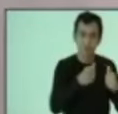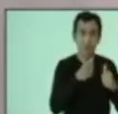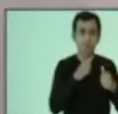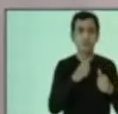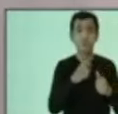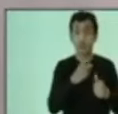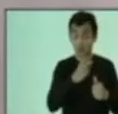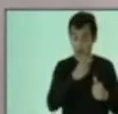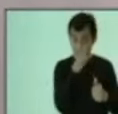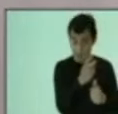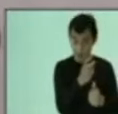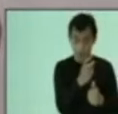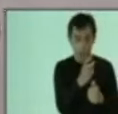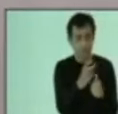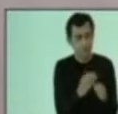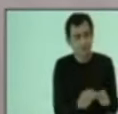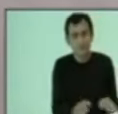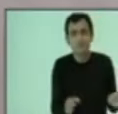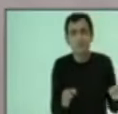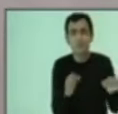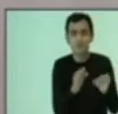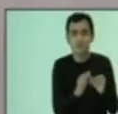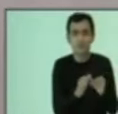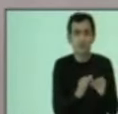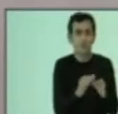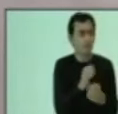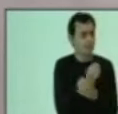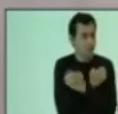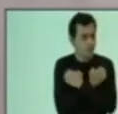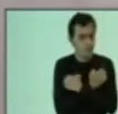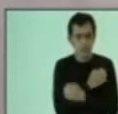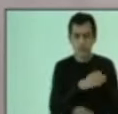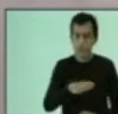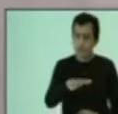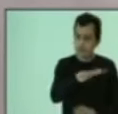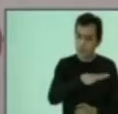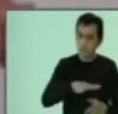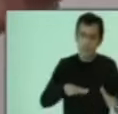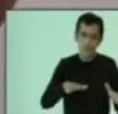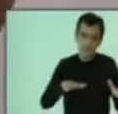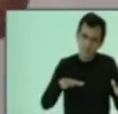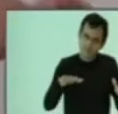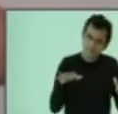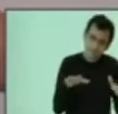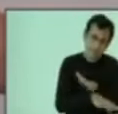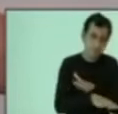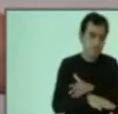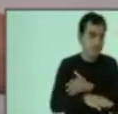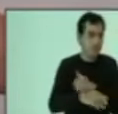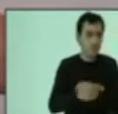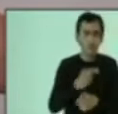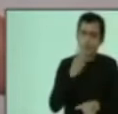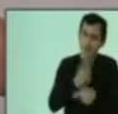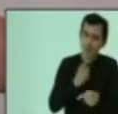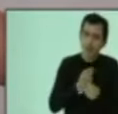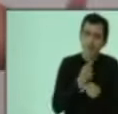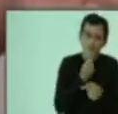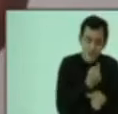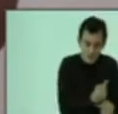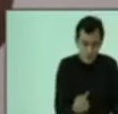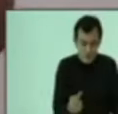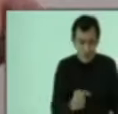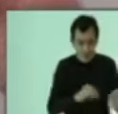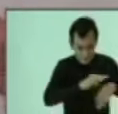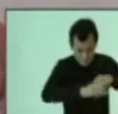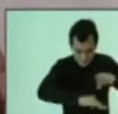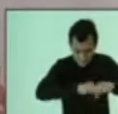educación es el medio eficaz para transformar. Tenemos que empezar desde los niños, para que ellos lleven